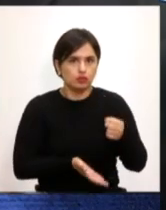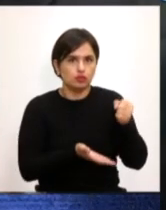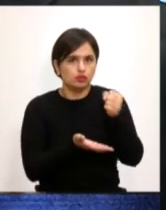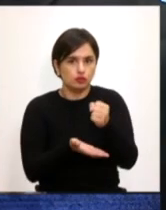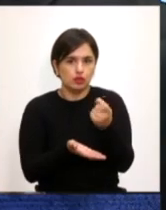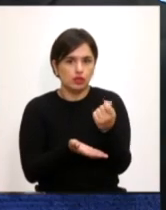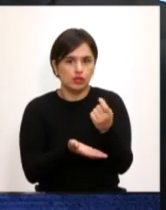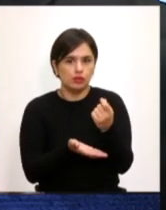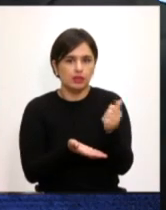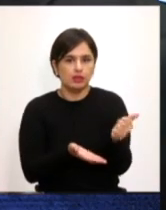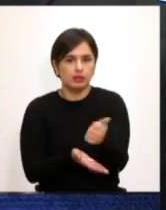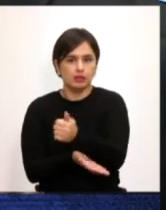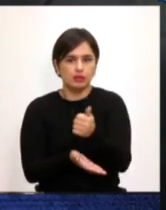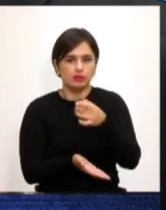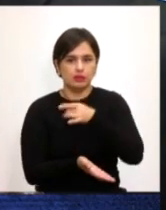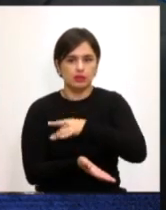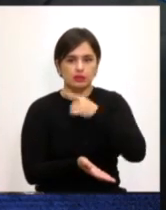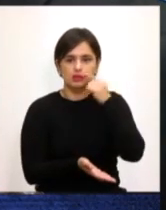los chilenos y chilenas.